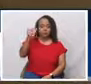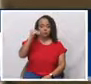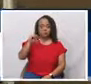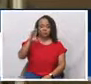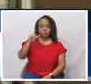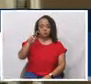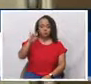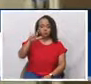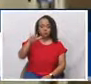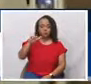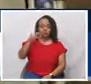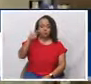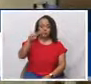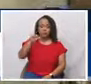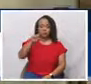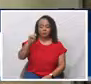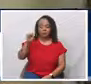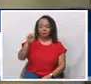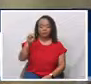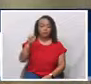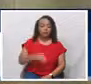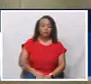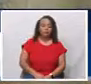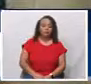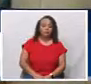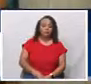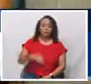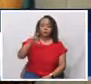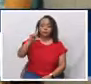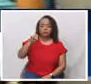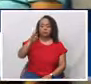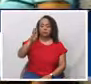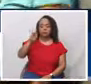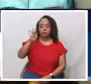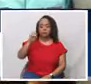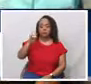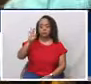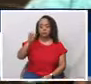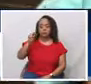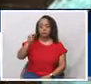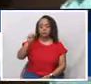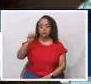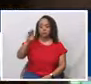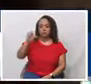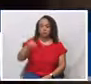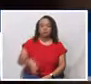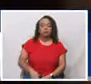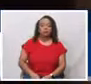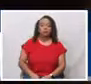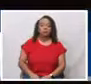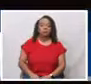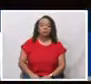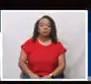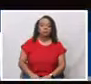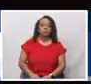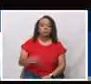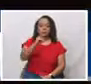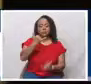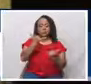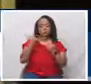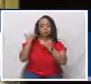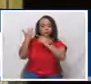en natación en los 100 y 200 metros. Ernesto Lobito Fonseca en triciclos clase T51. Y ahora sí a la